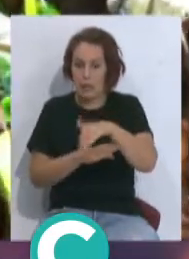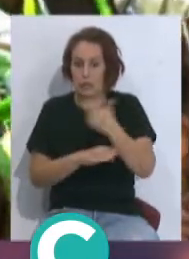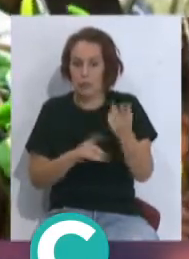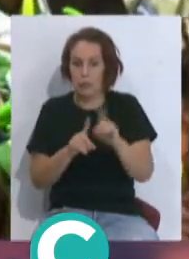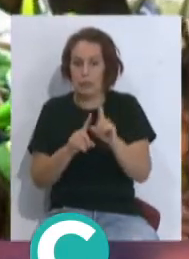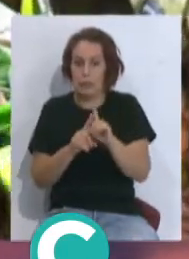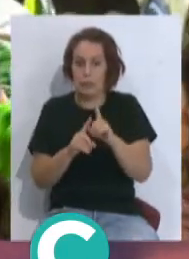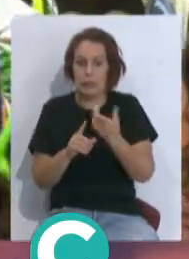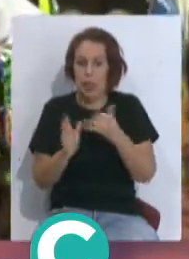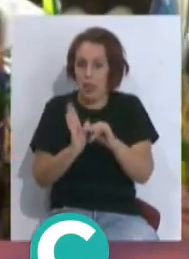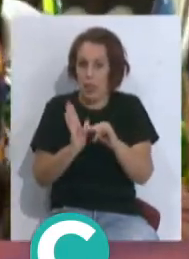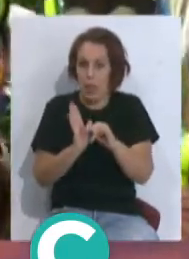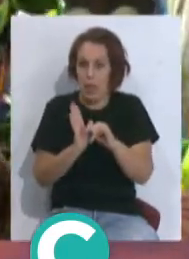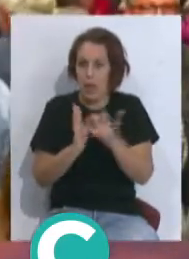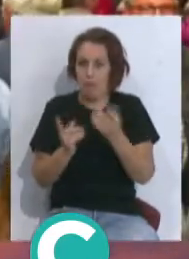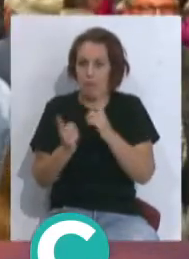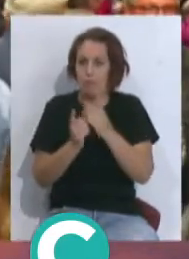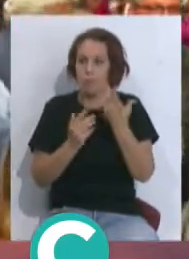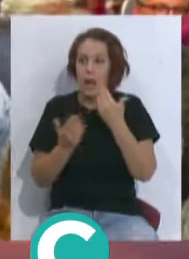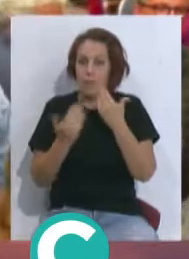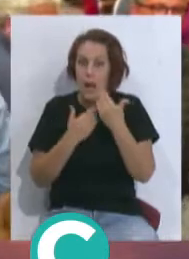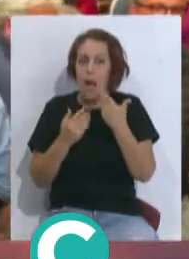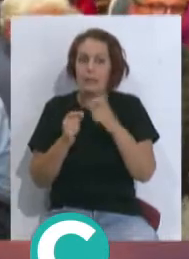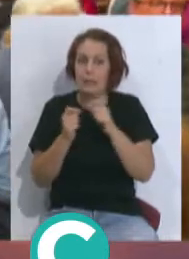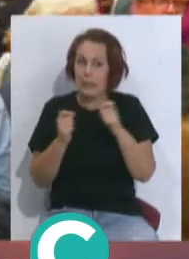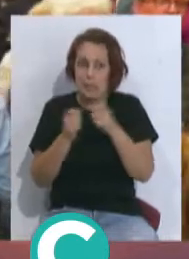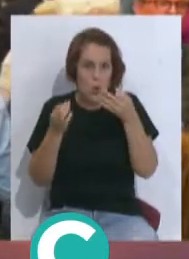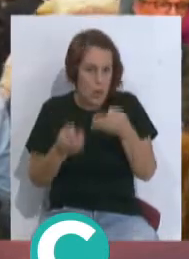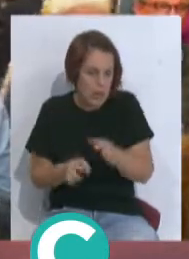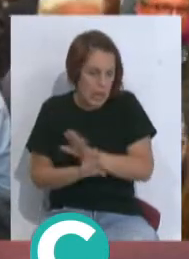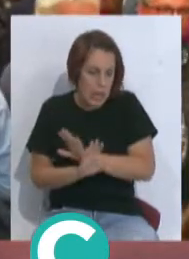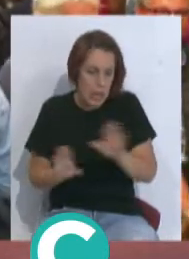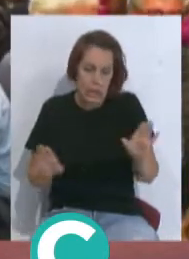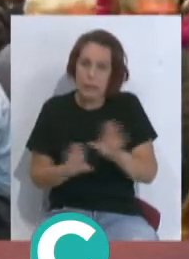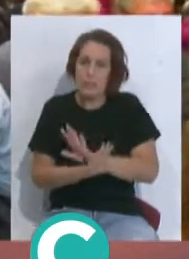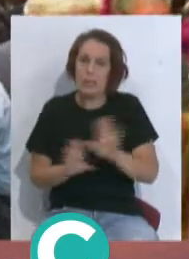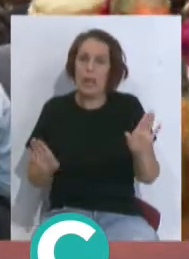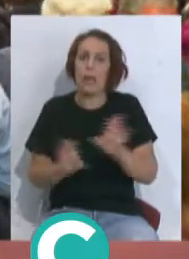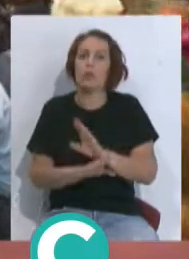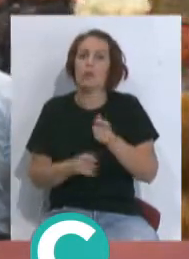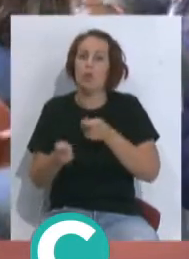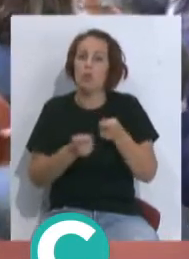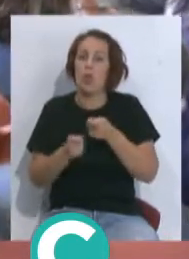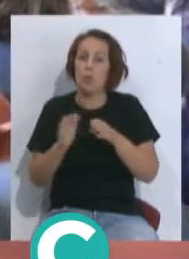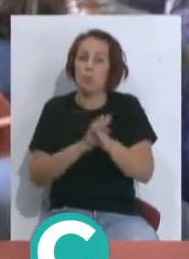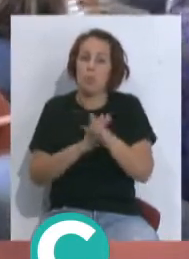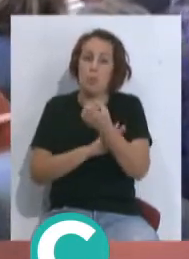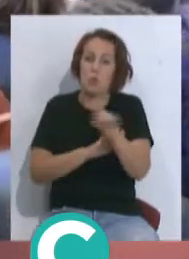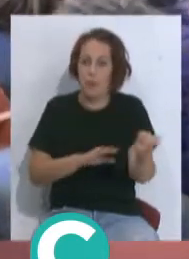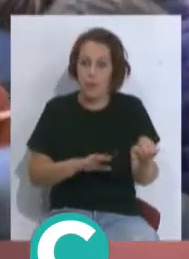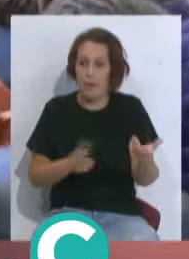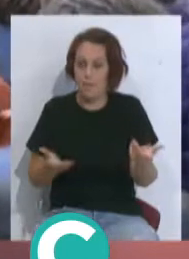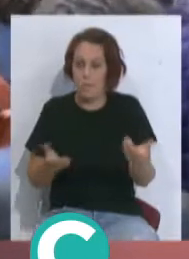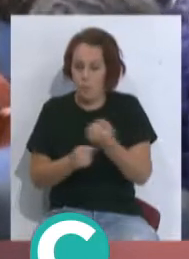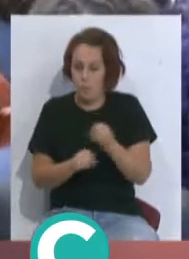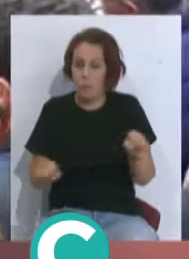una cercanía, eso es inviable hablar ahí ni de distancia de seguridad, ni muchísimo menos ni de control después, de aforo, porque... Hay un montón de